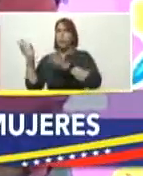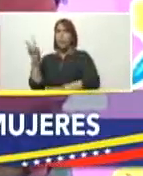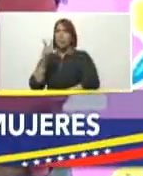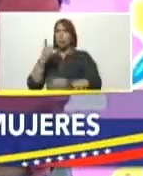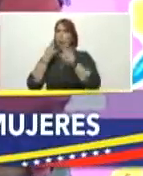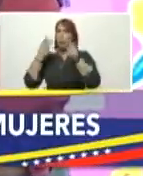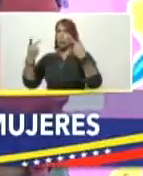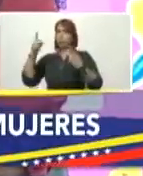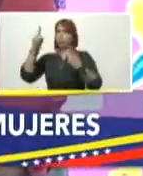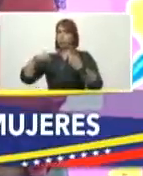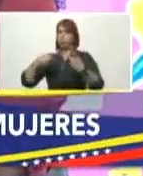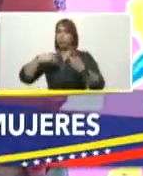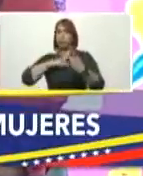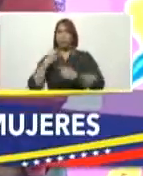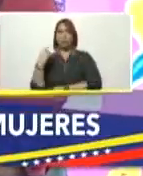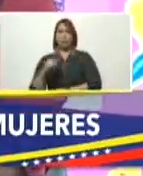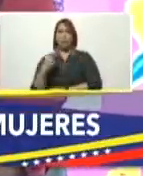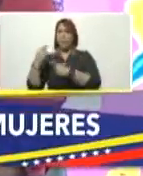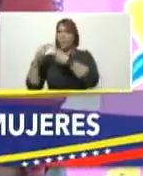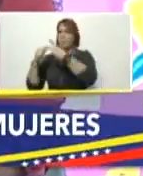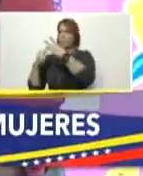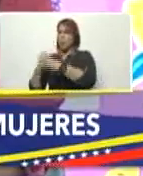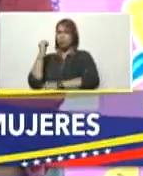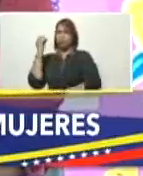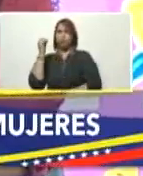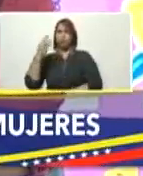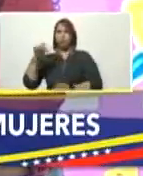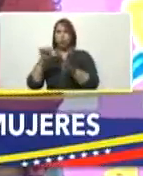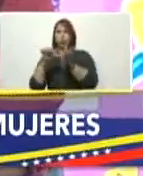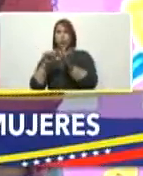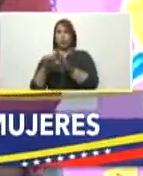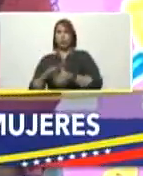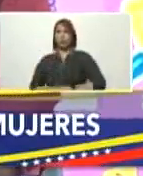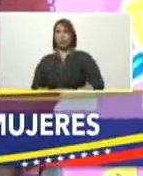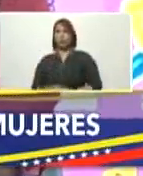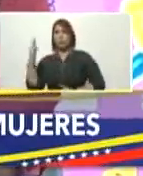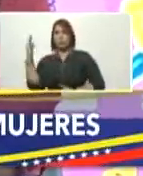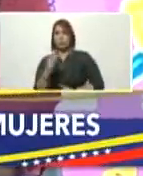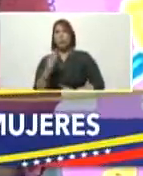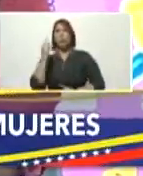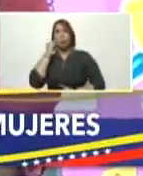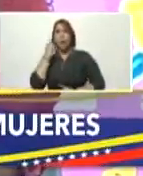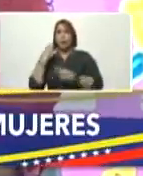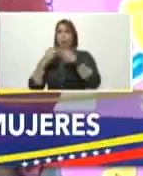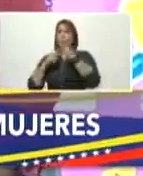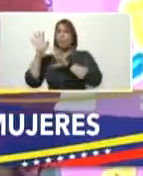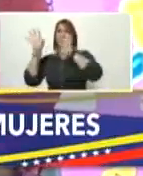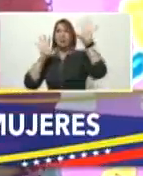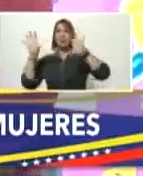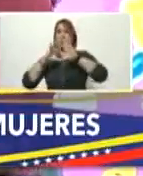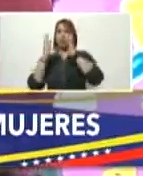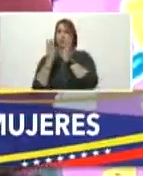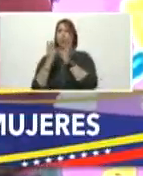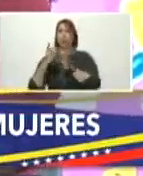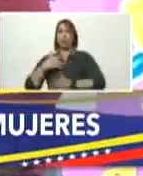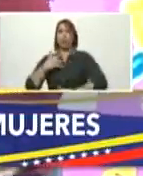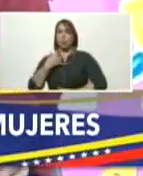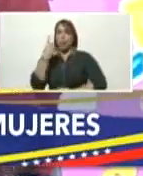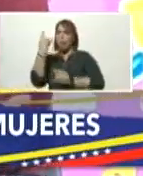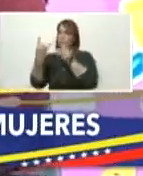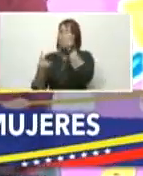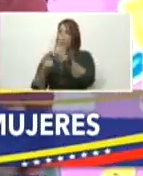referente, presidente. Hemos tenido varios congresos donde vienen mujeres de otras partes del mundo y se sienten admiradas, y nosotras a